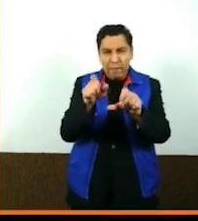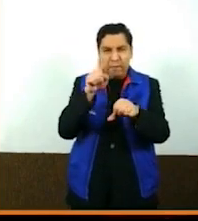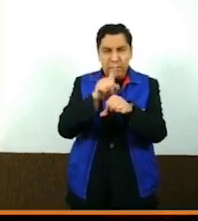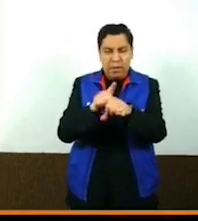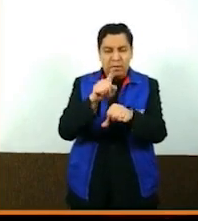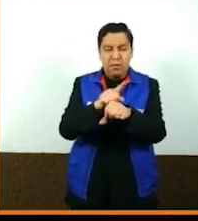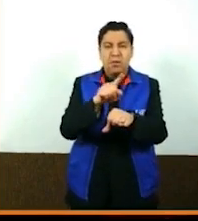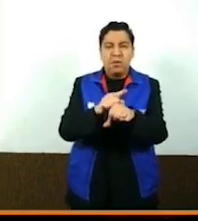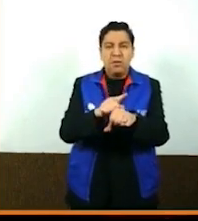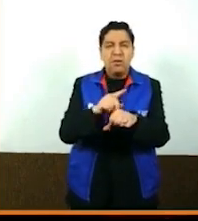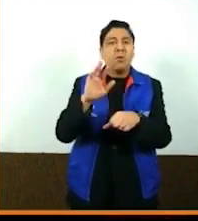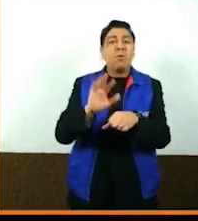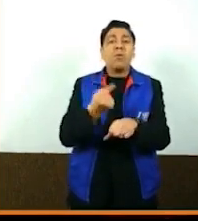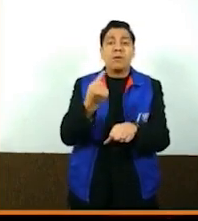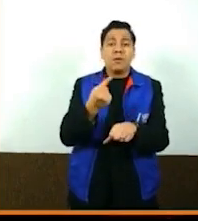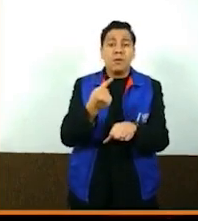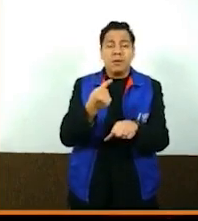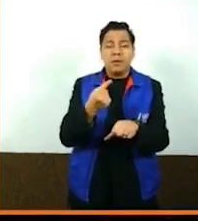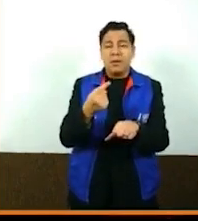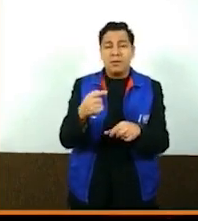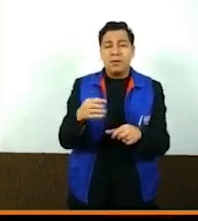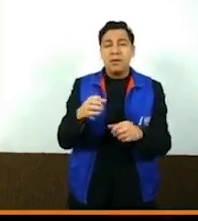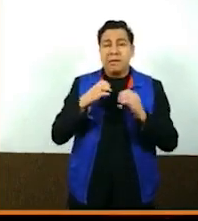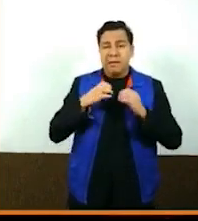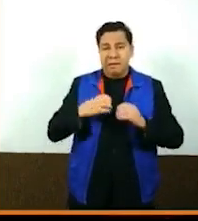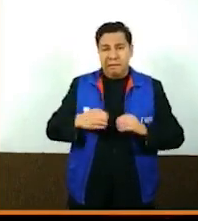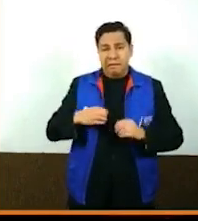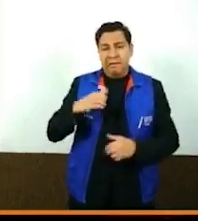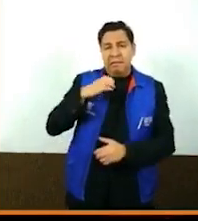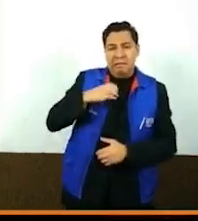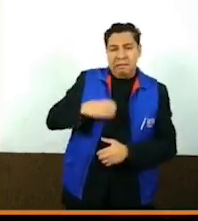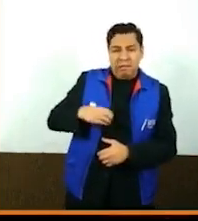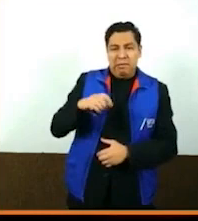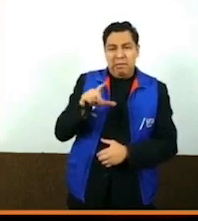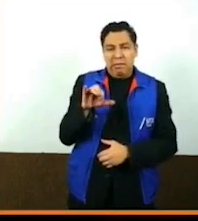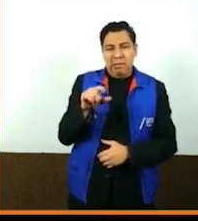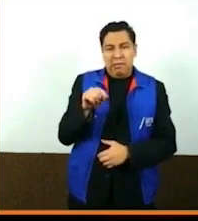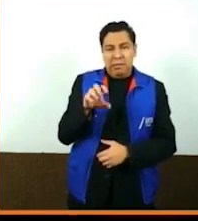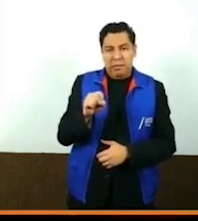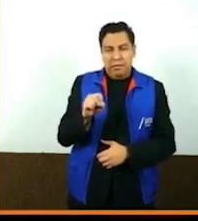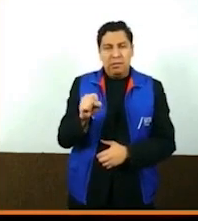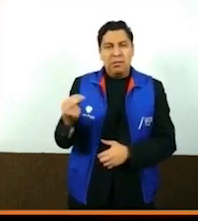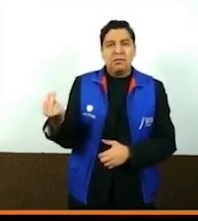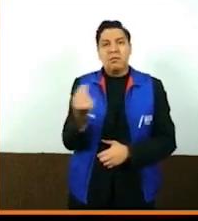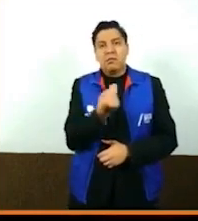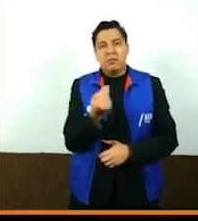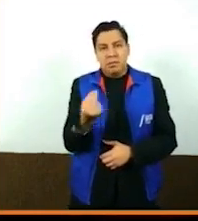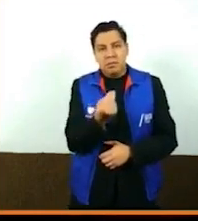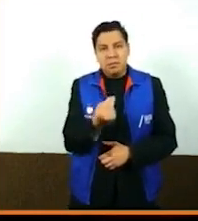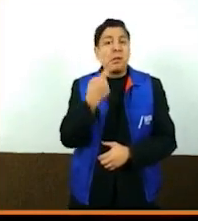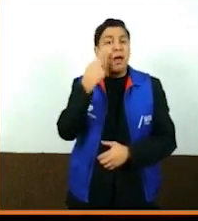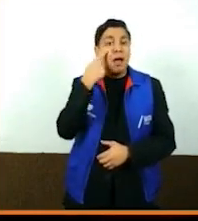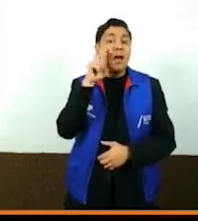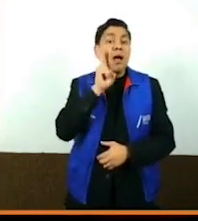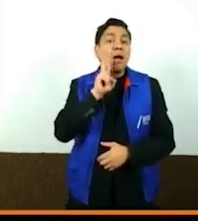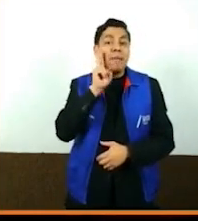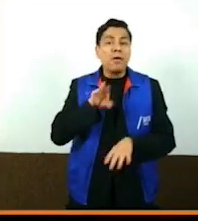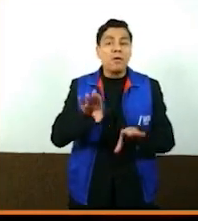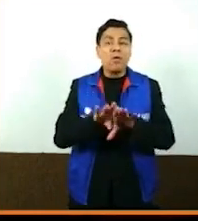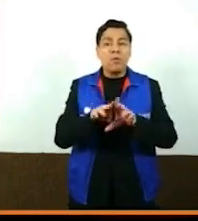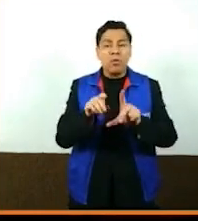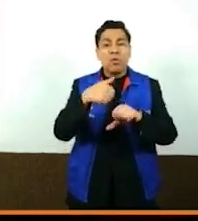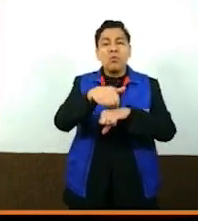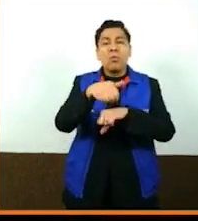precisamente porque ya nos lo están exigiendo el mercado, nuestros clientes, los accionistas, entre muchas partes